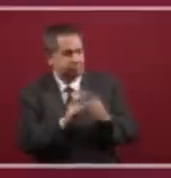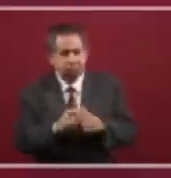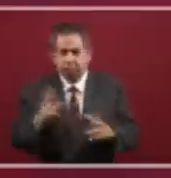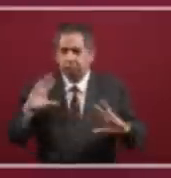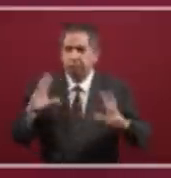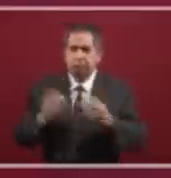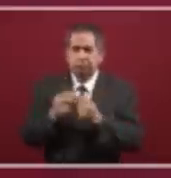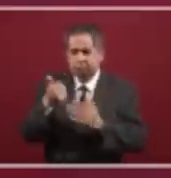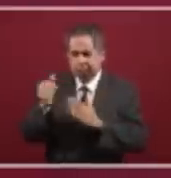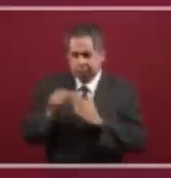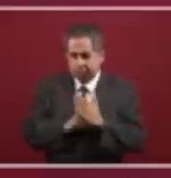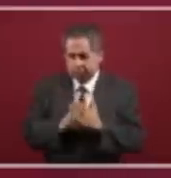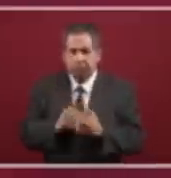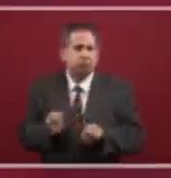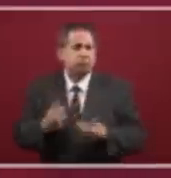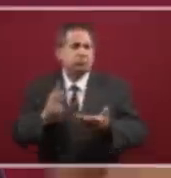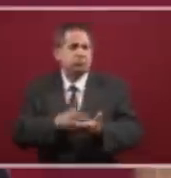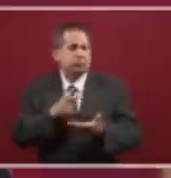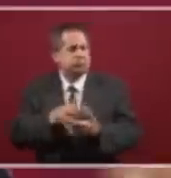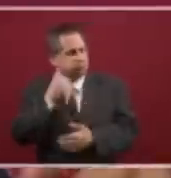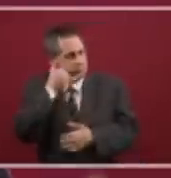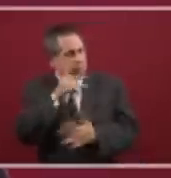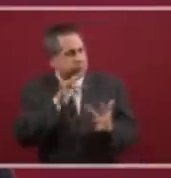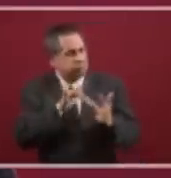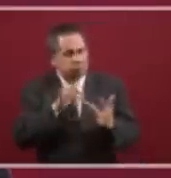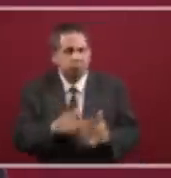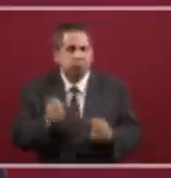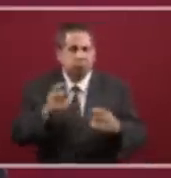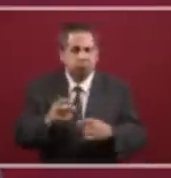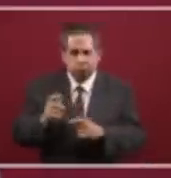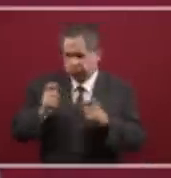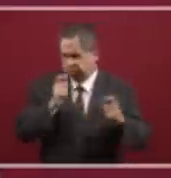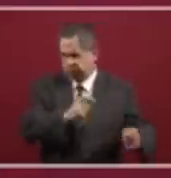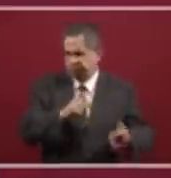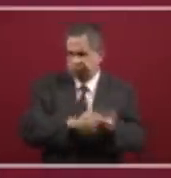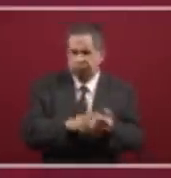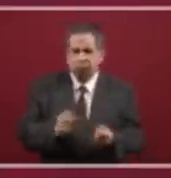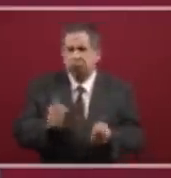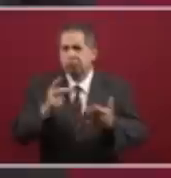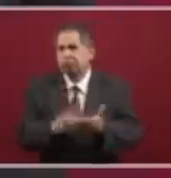meses desde que fue nombrado